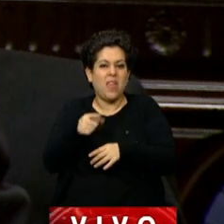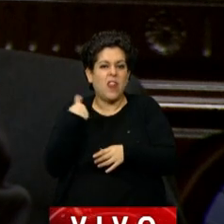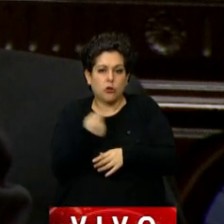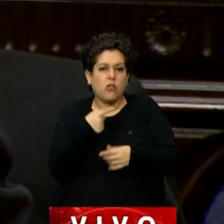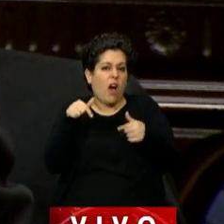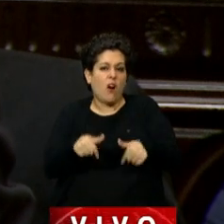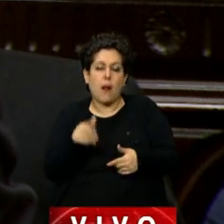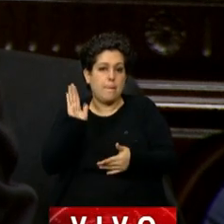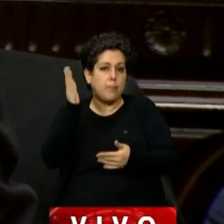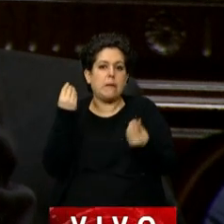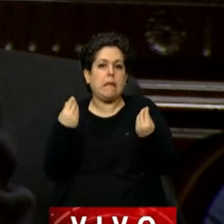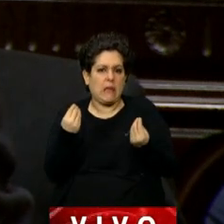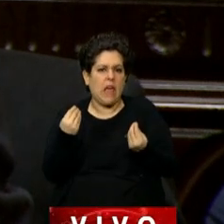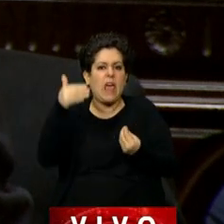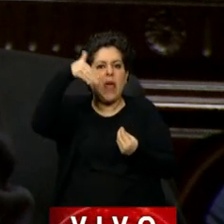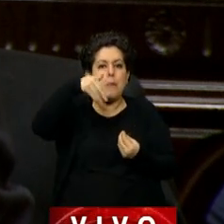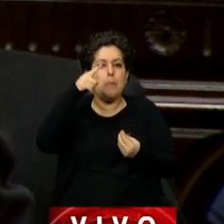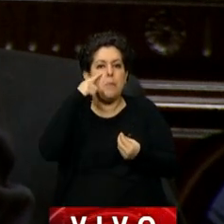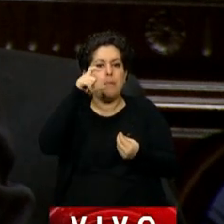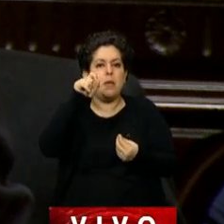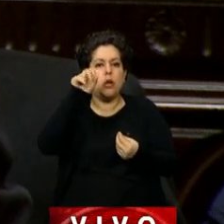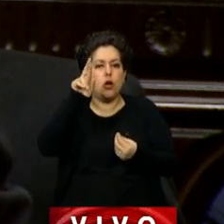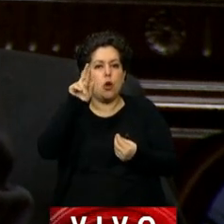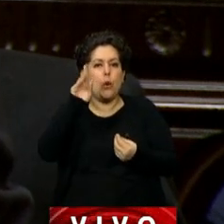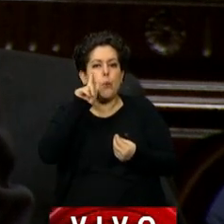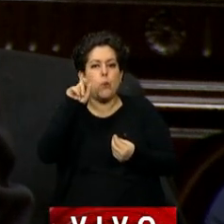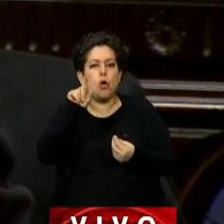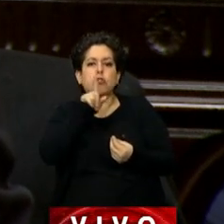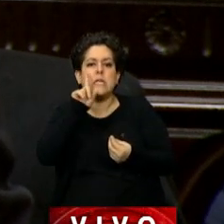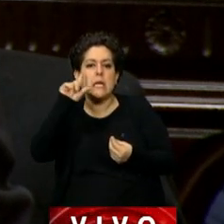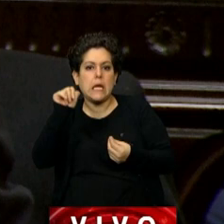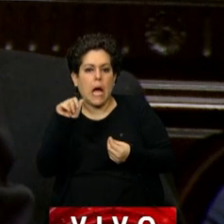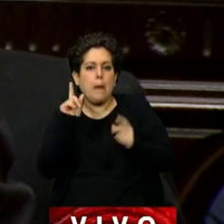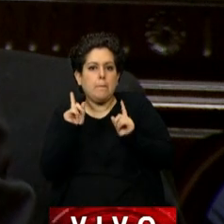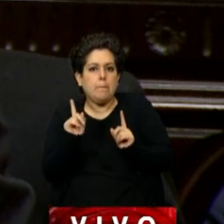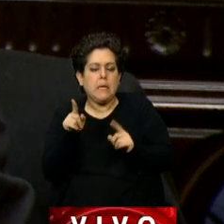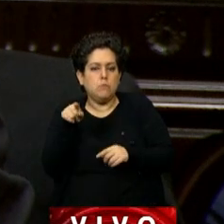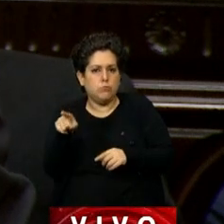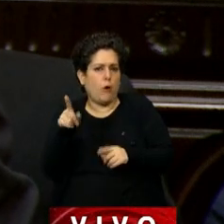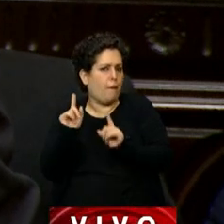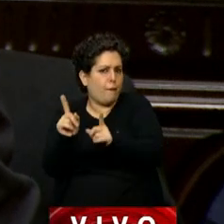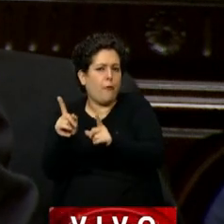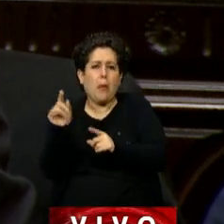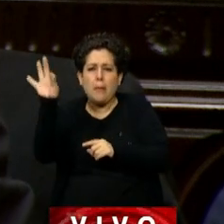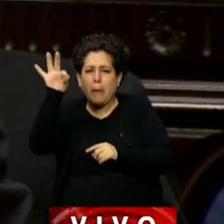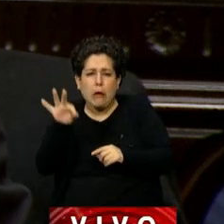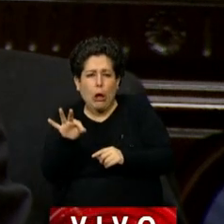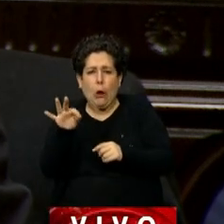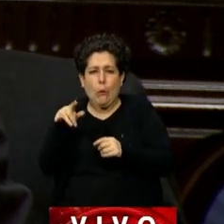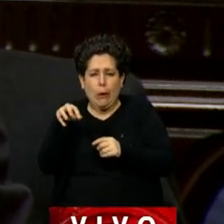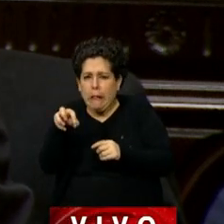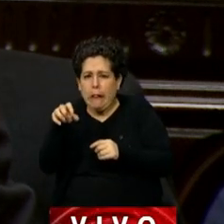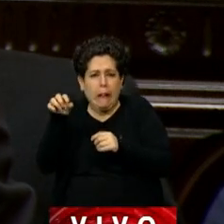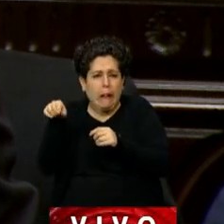arrasando? Con la microbiótica, que es parte de nuestra subsistencia, que son todos esos